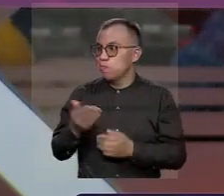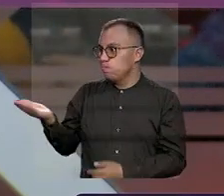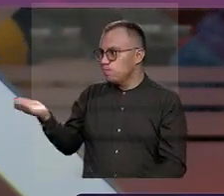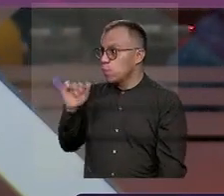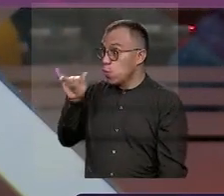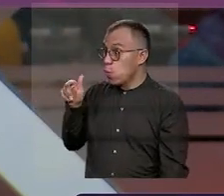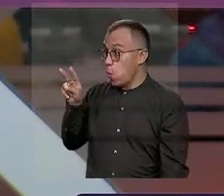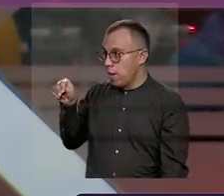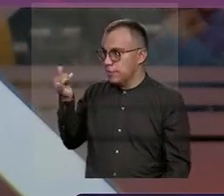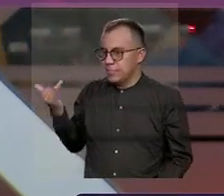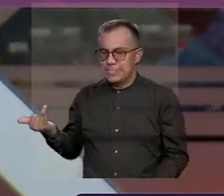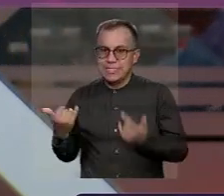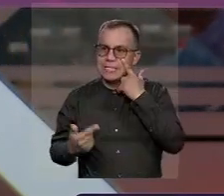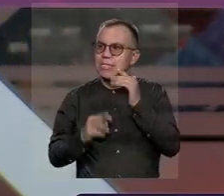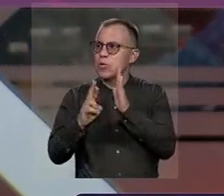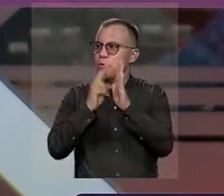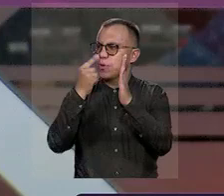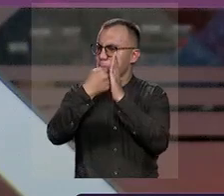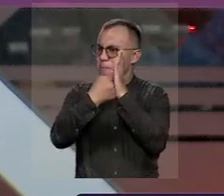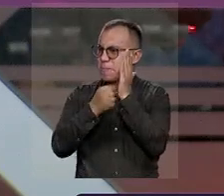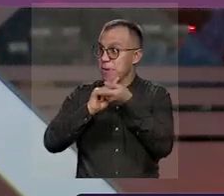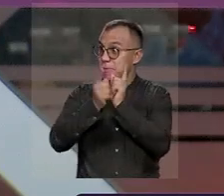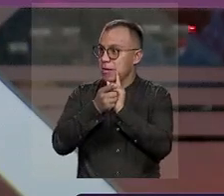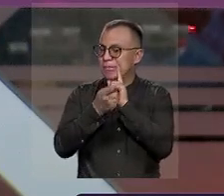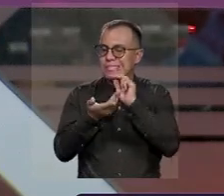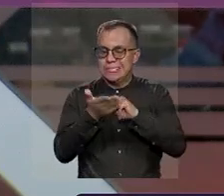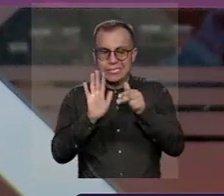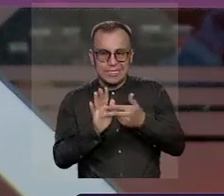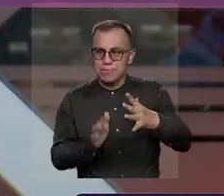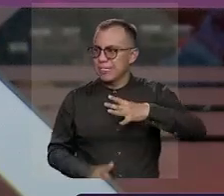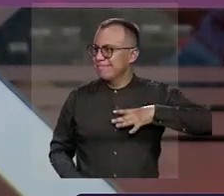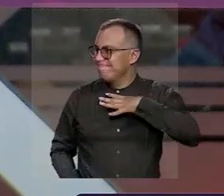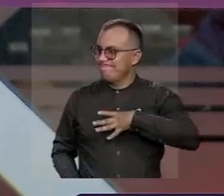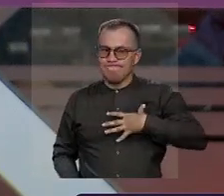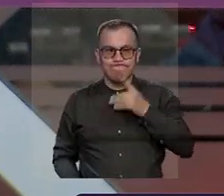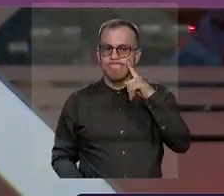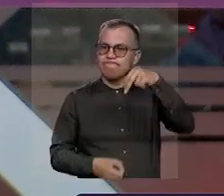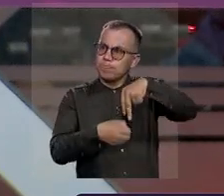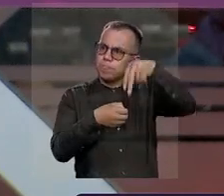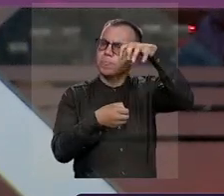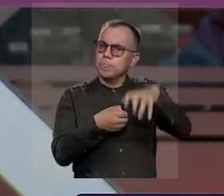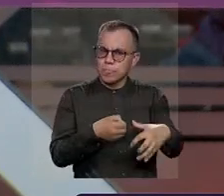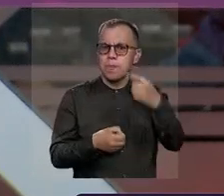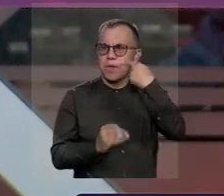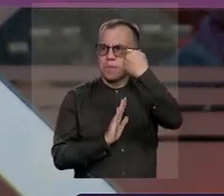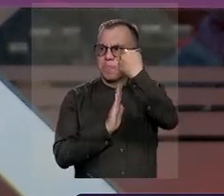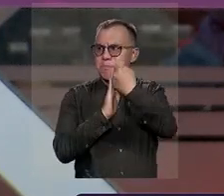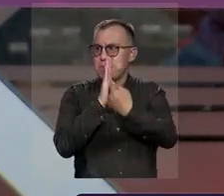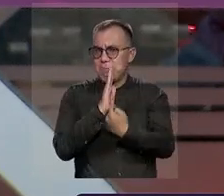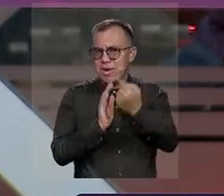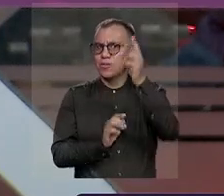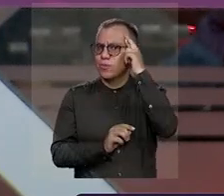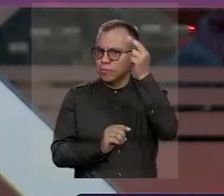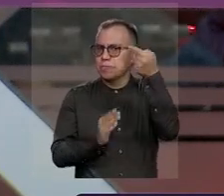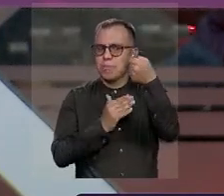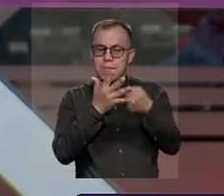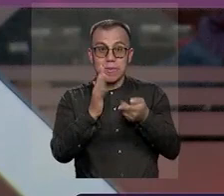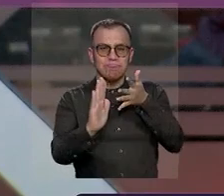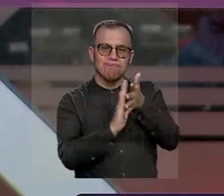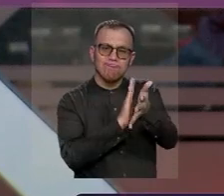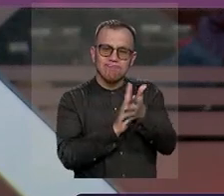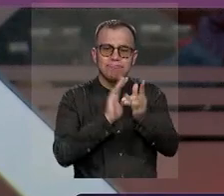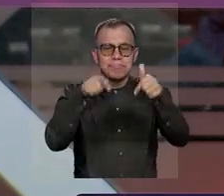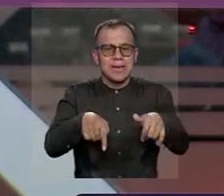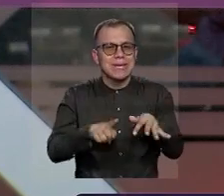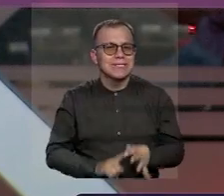reforma tributaria casi que como un detonante de la inconformidad de los ciudadanos, pero razones hay muchas más. Vamos a ver a lo largo de